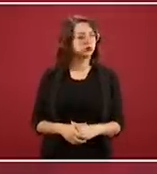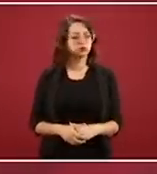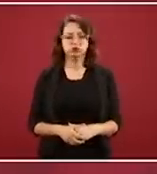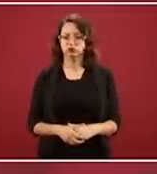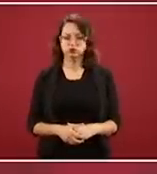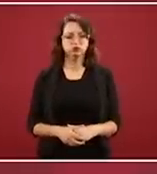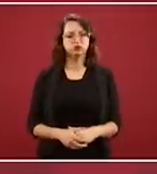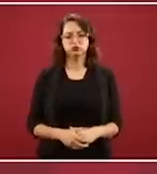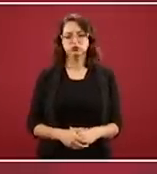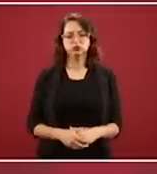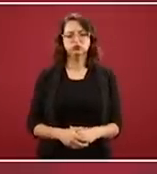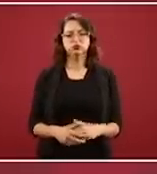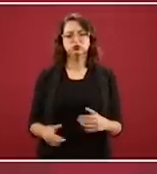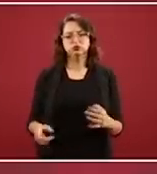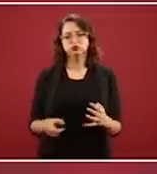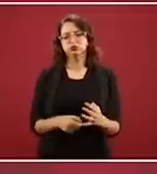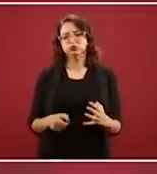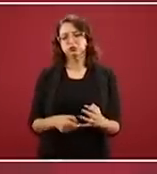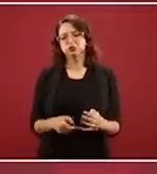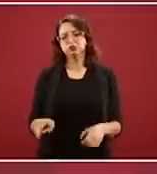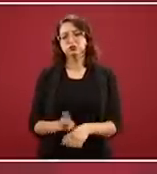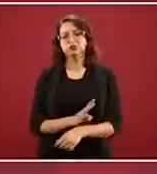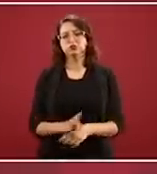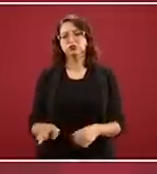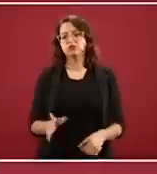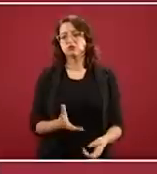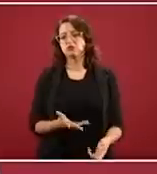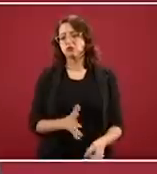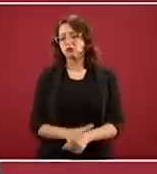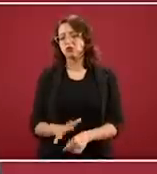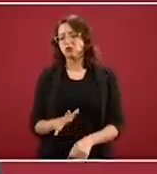Otra ventaja, pues, es tener,